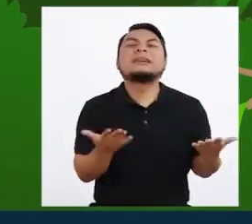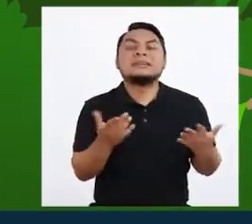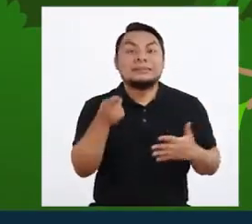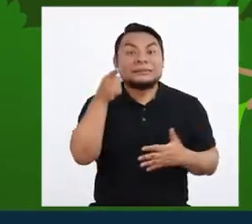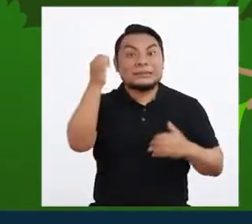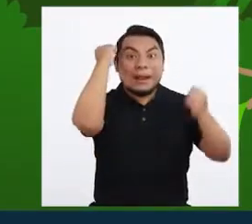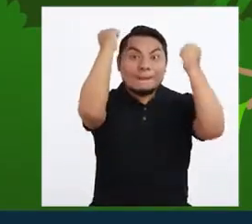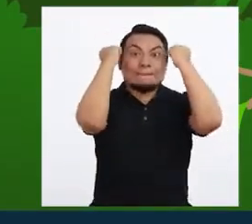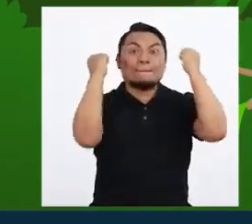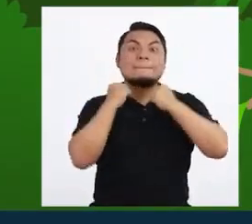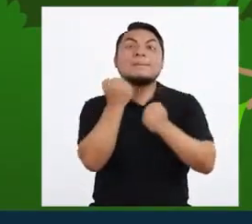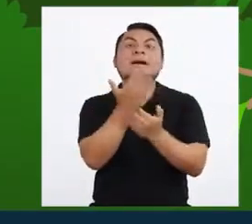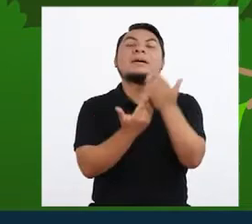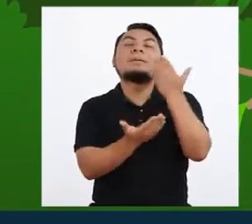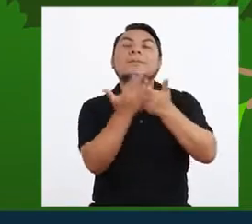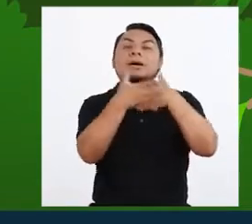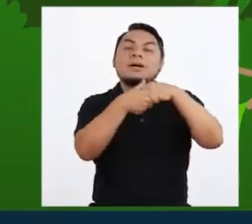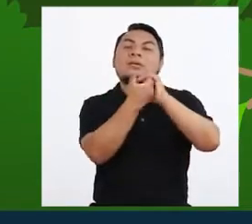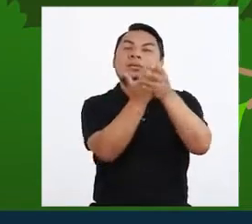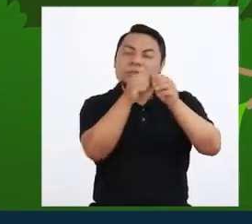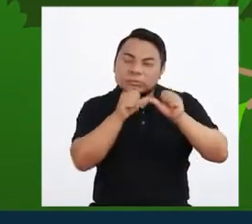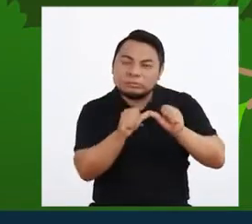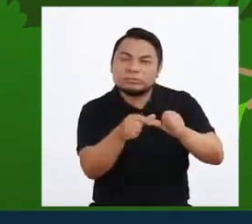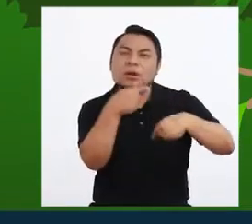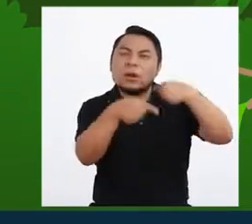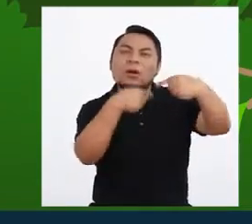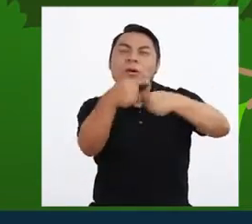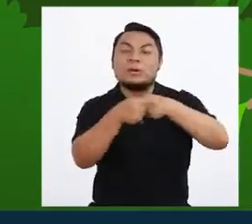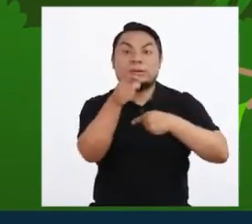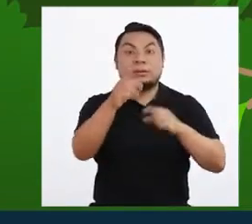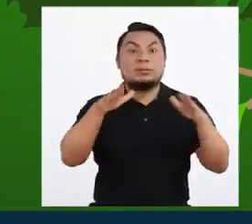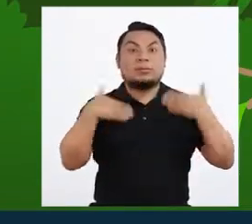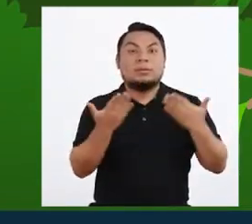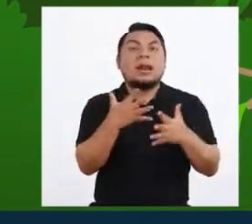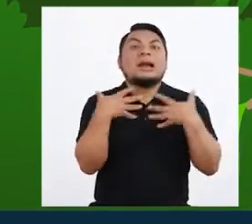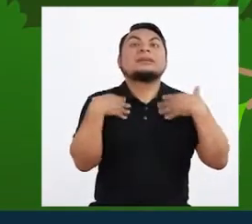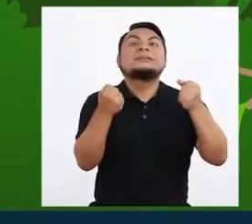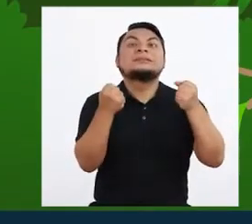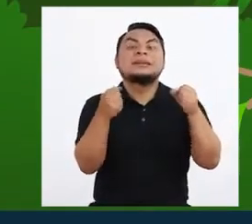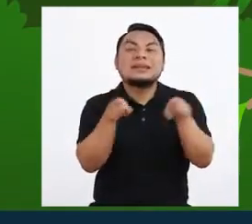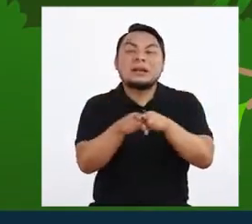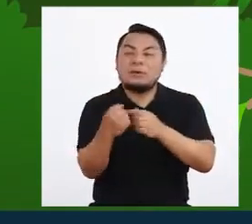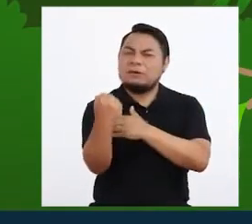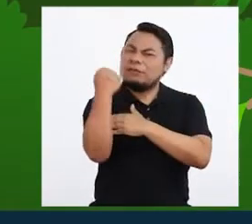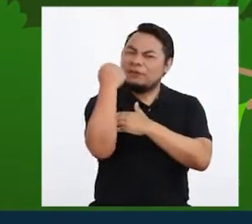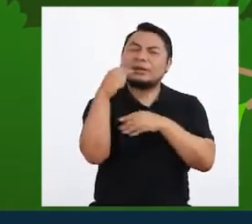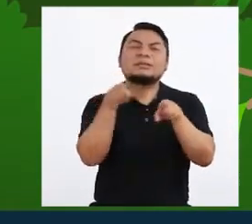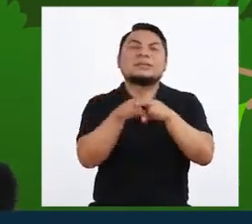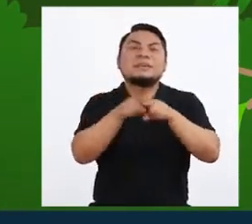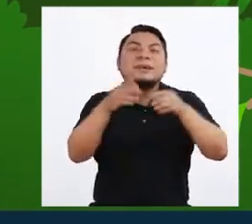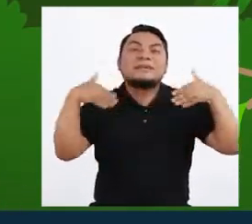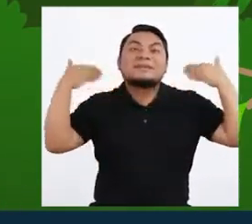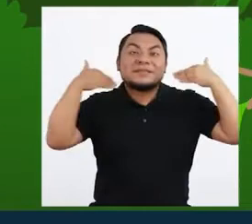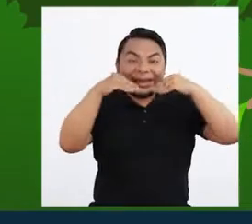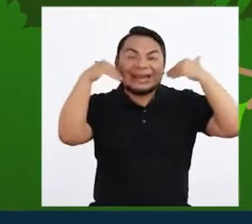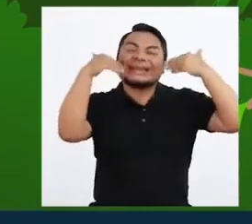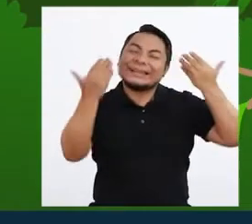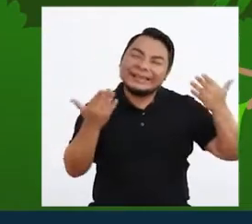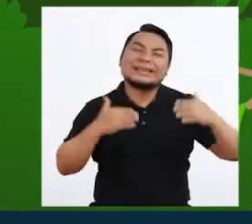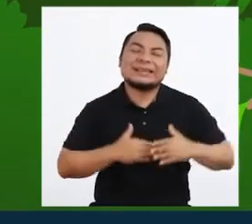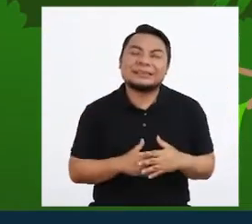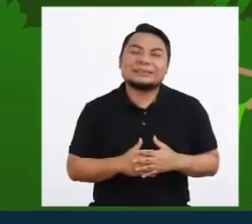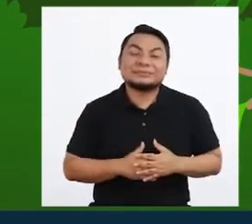es bañarse y lavarse frecuentemente las manos para poder estar sanos, fuertes y